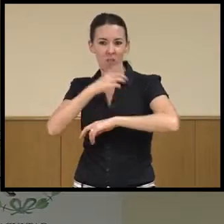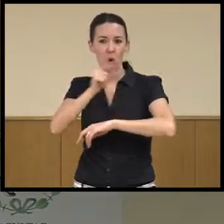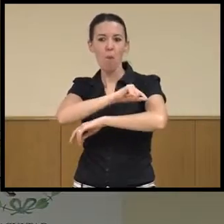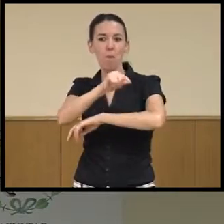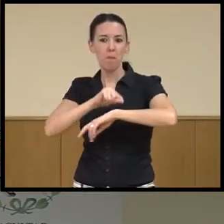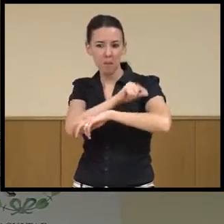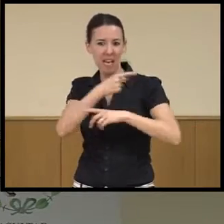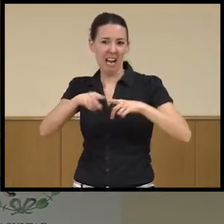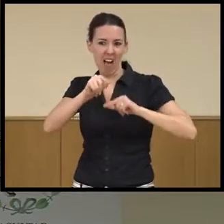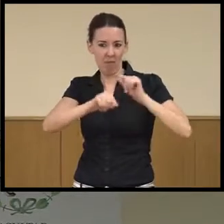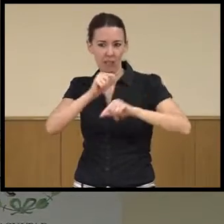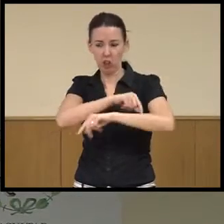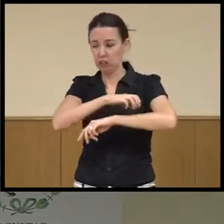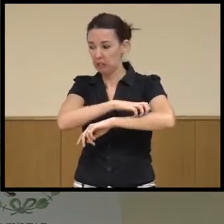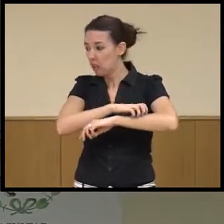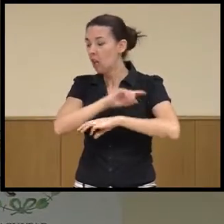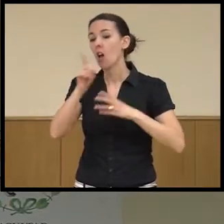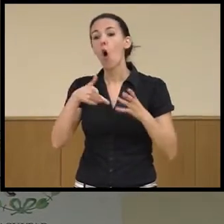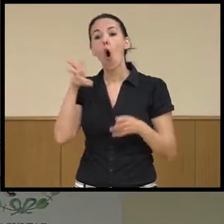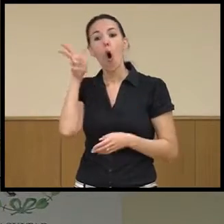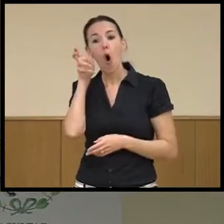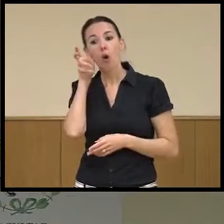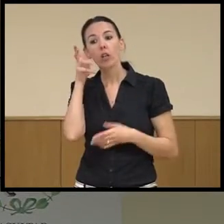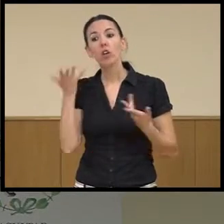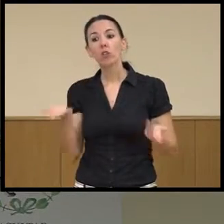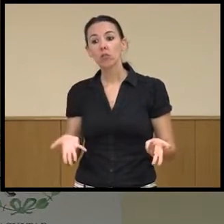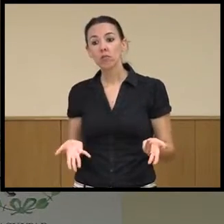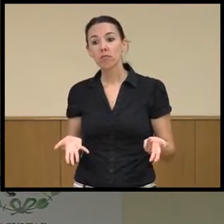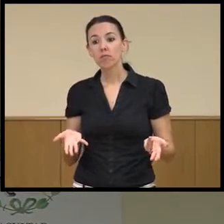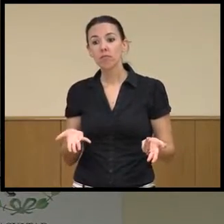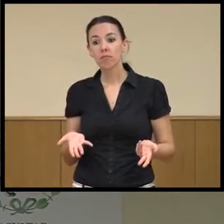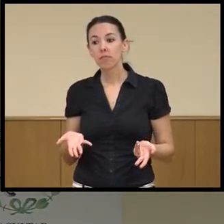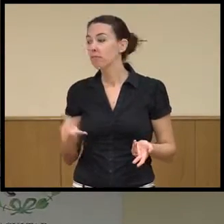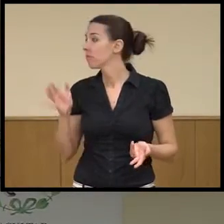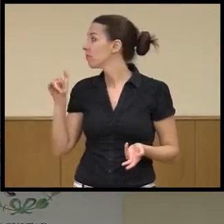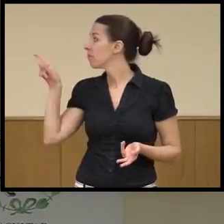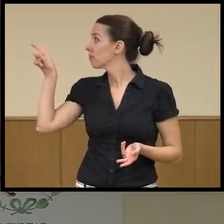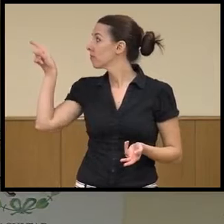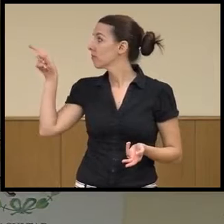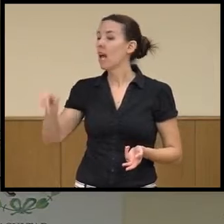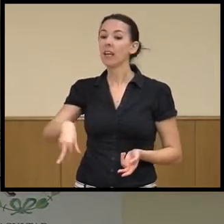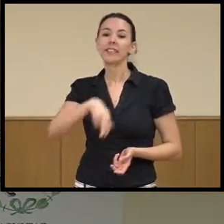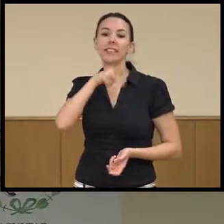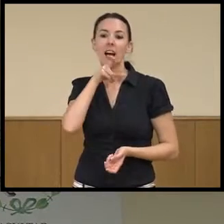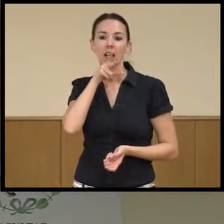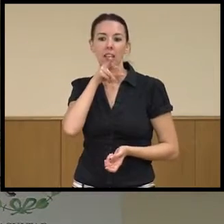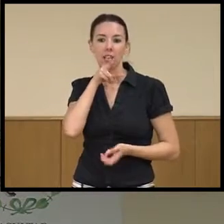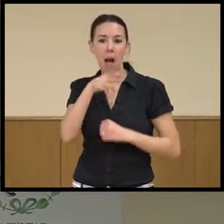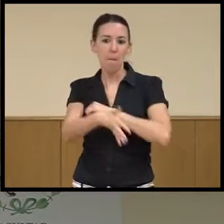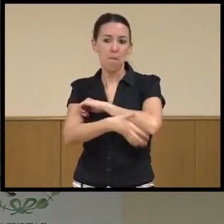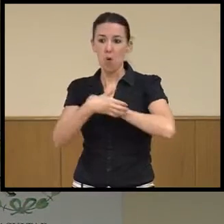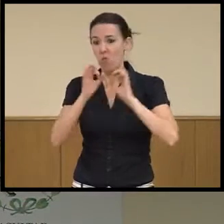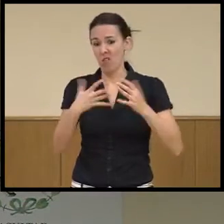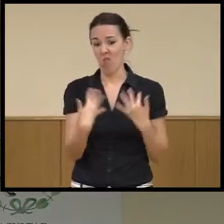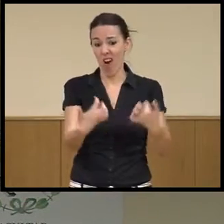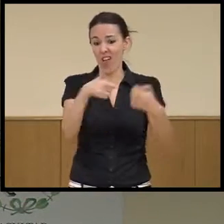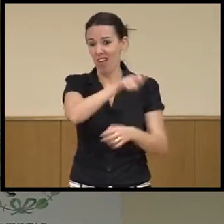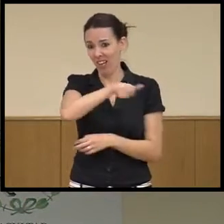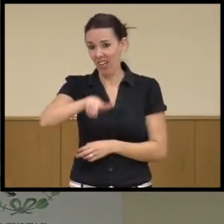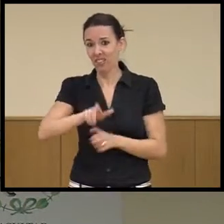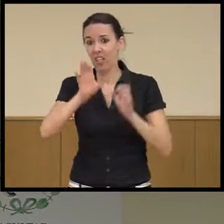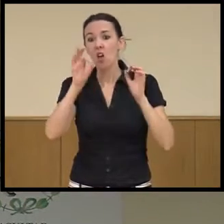de los parásitos que les acompañaban, y el oído. Ahí tenemos a nuestro charlatán, tan pobre como su audiencia, y sobre todo